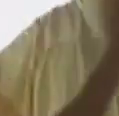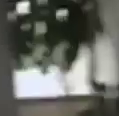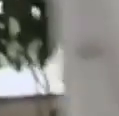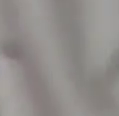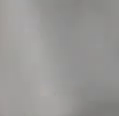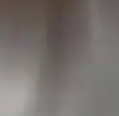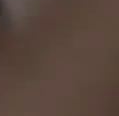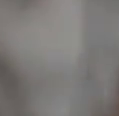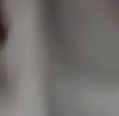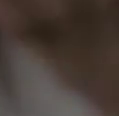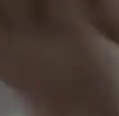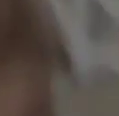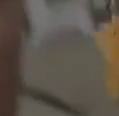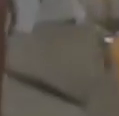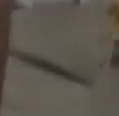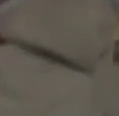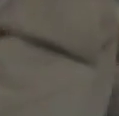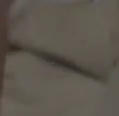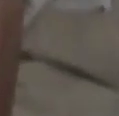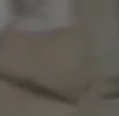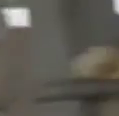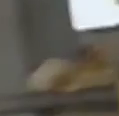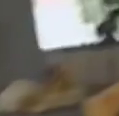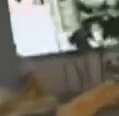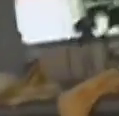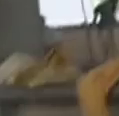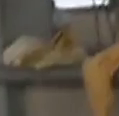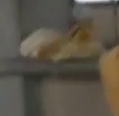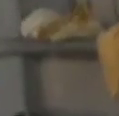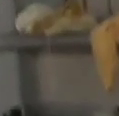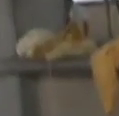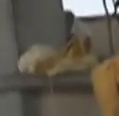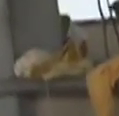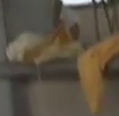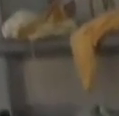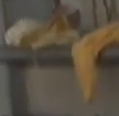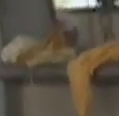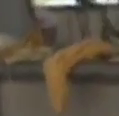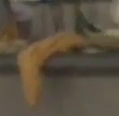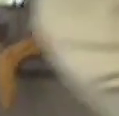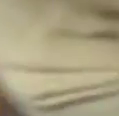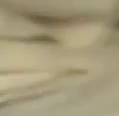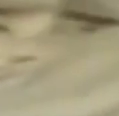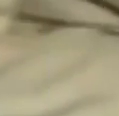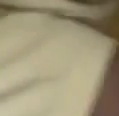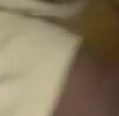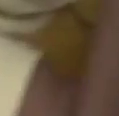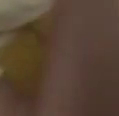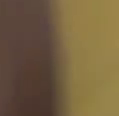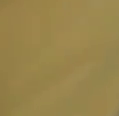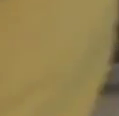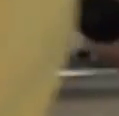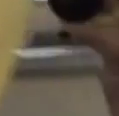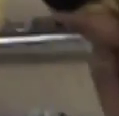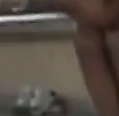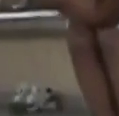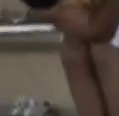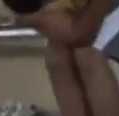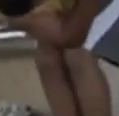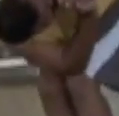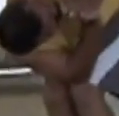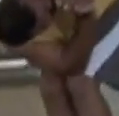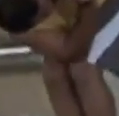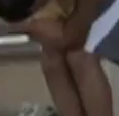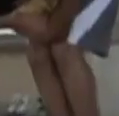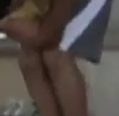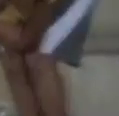unión de todas esas partes que pueden estar divorciadas de nosotros mismos, y unir con gente que no ha